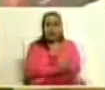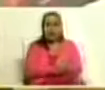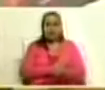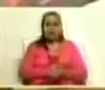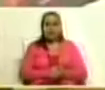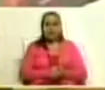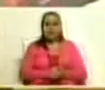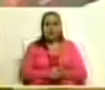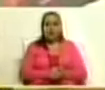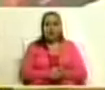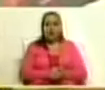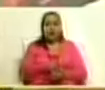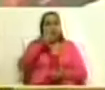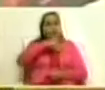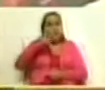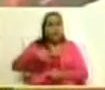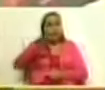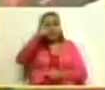pueblo ignorante